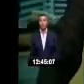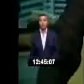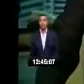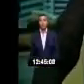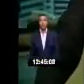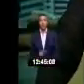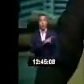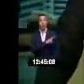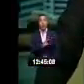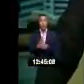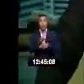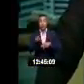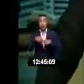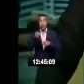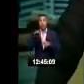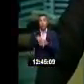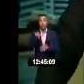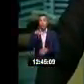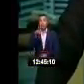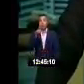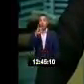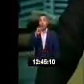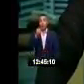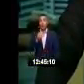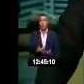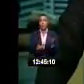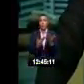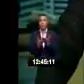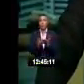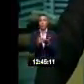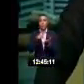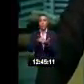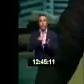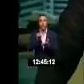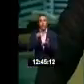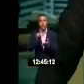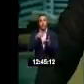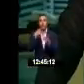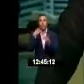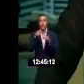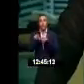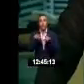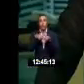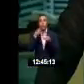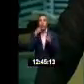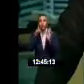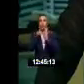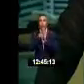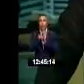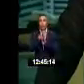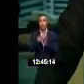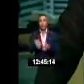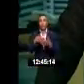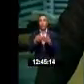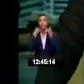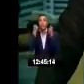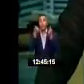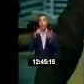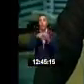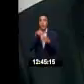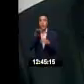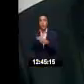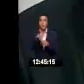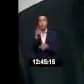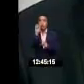El vocal del Consejo Nacional Electoral, Luis Verde Soto, presentó como iniciativa un buzón de denuncias de financiamiento irregular en campañas